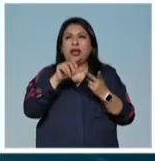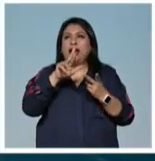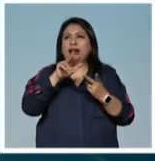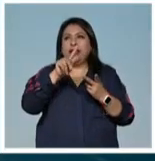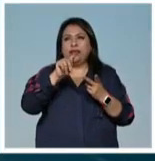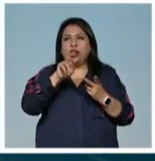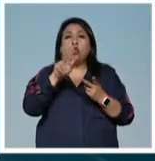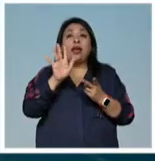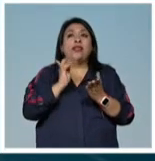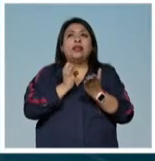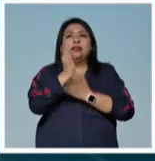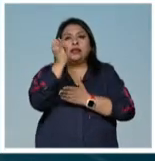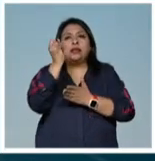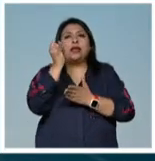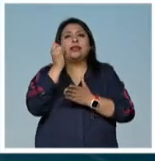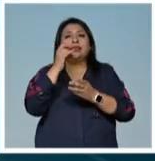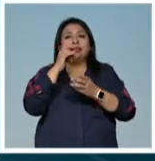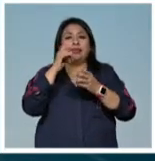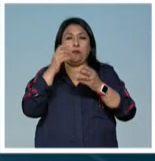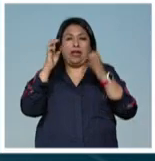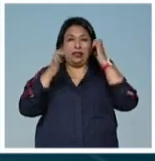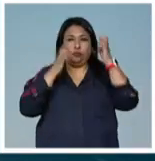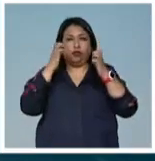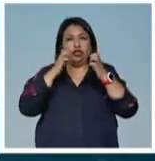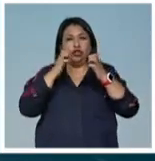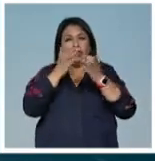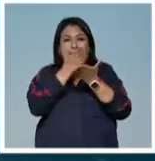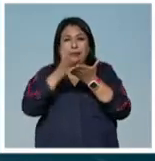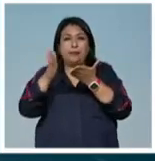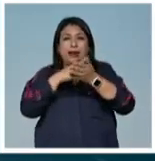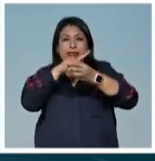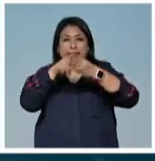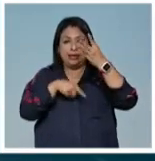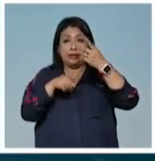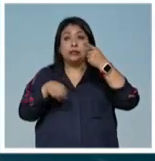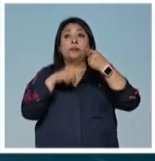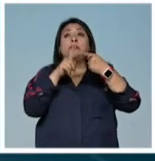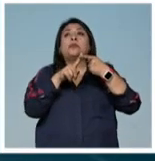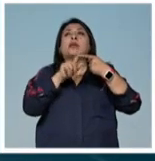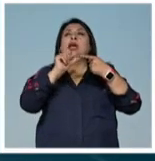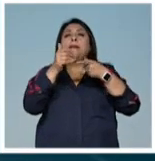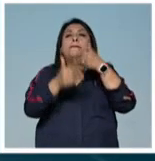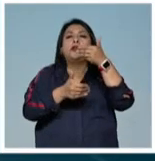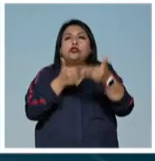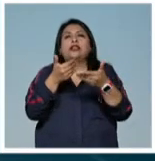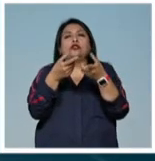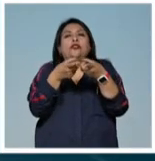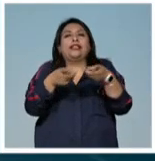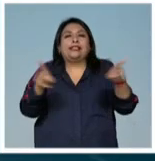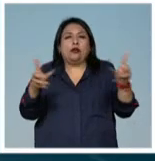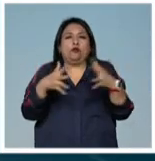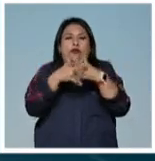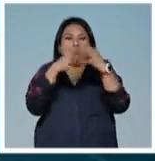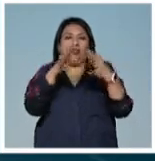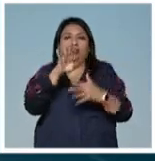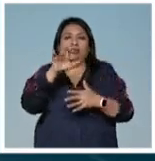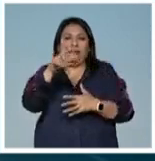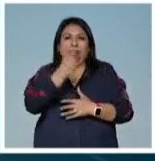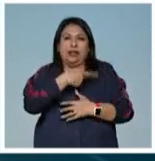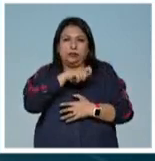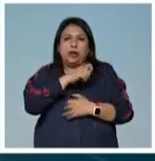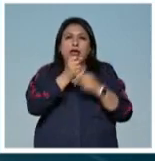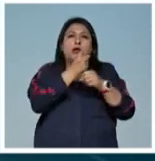Rodríguez decidieron dividir la muestra en tres ejes temáticos principales. El primer módulo se concentra en el proceso y el desarrollo de la Guerra Civil Española